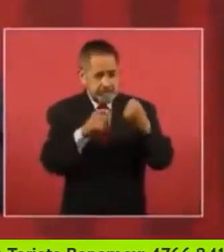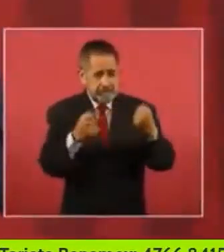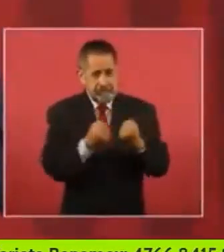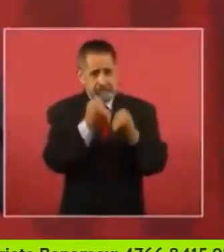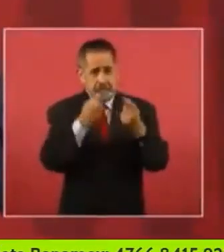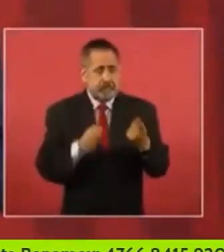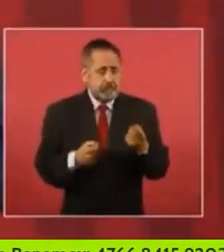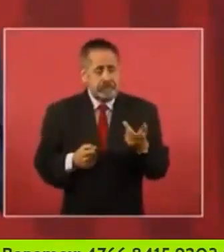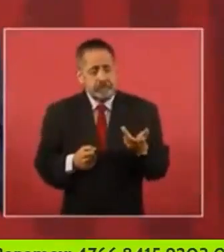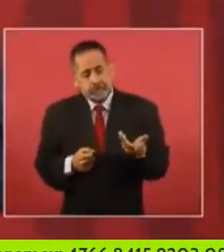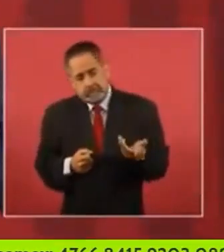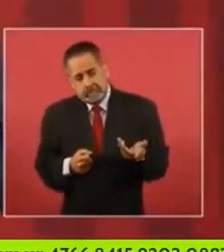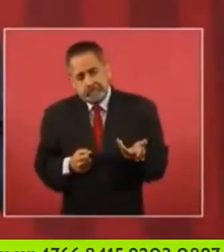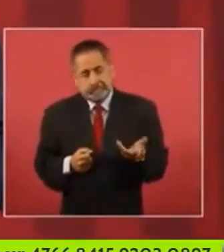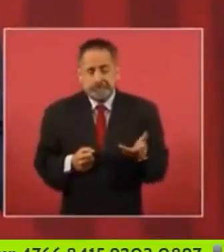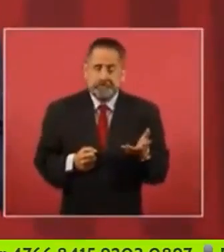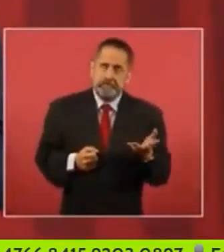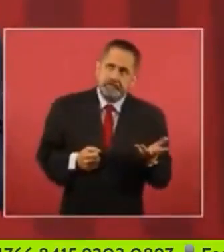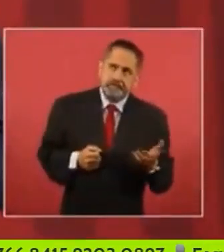concibe